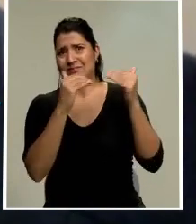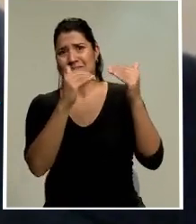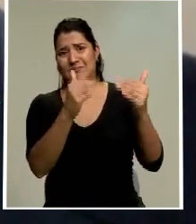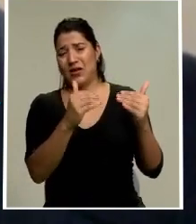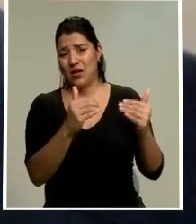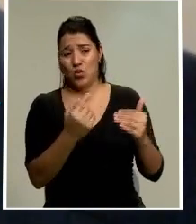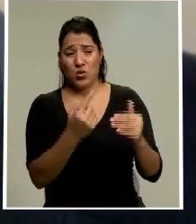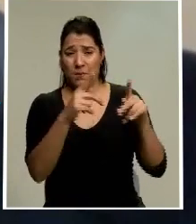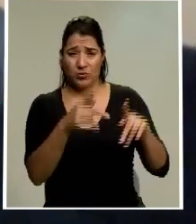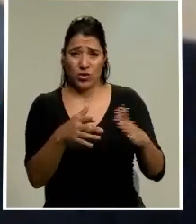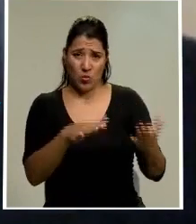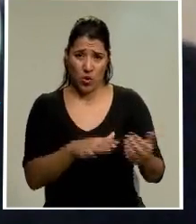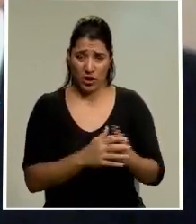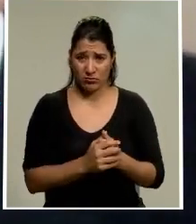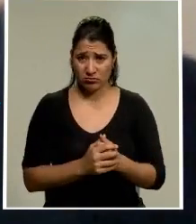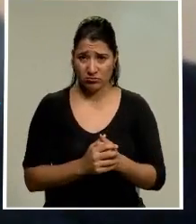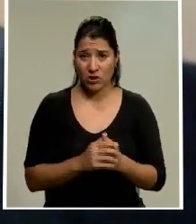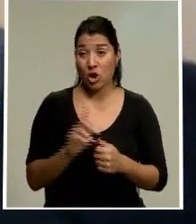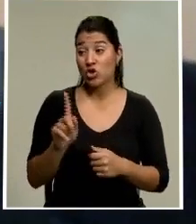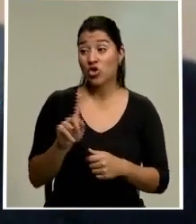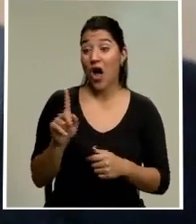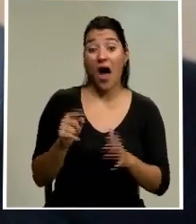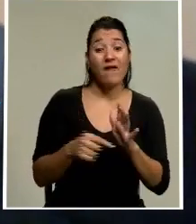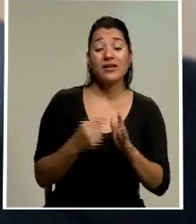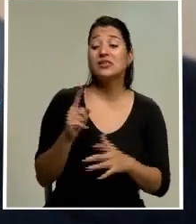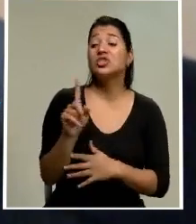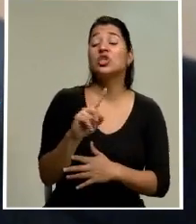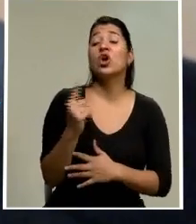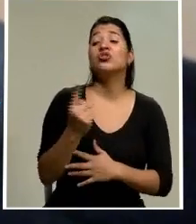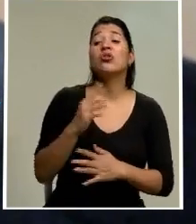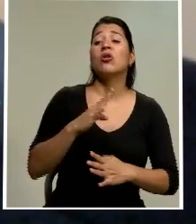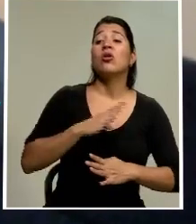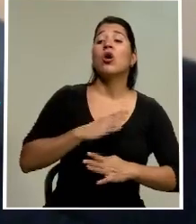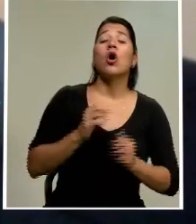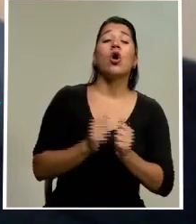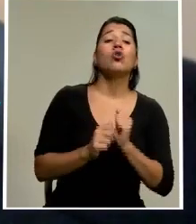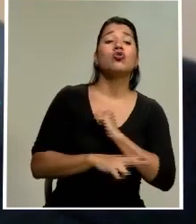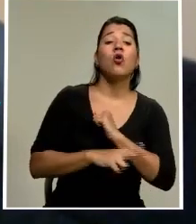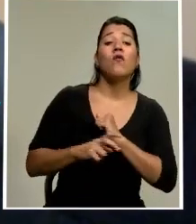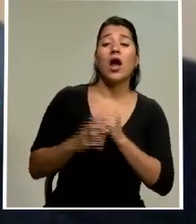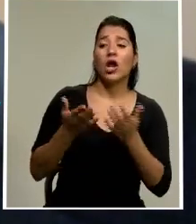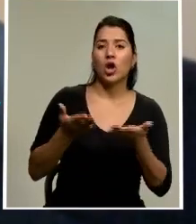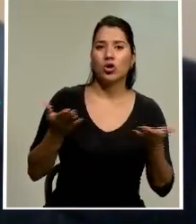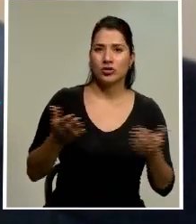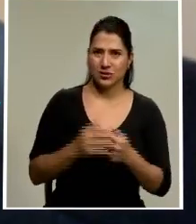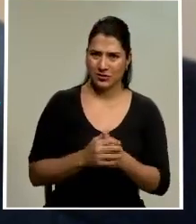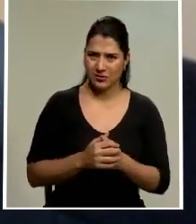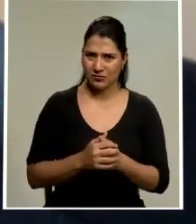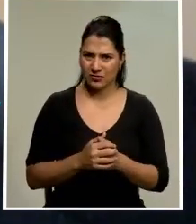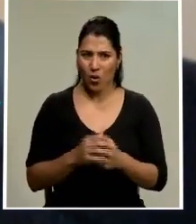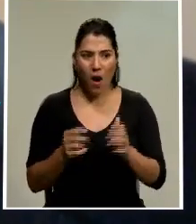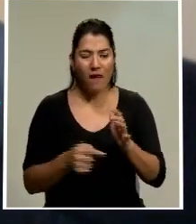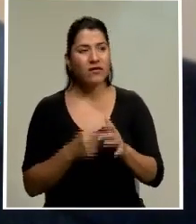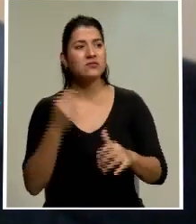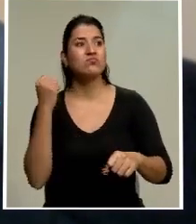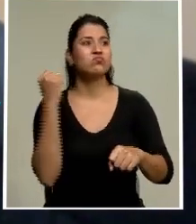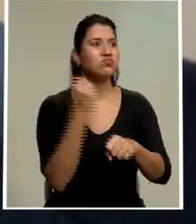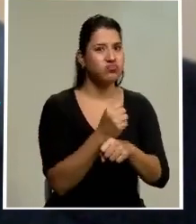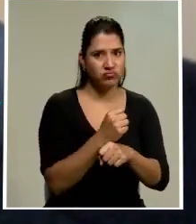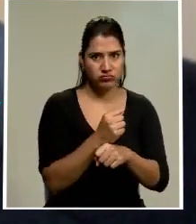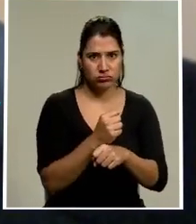todas sus pertenencias. Quitarle la vida, el homicidio, es el crimen máximo para la víctima y para su